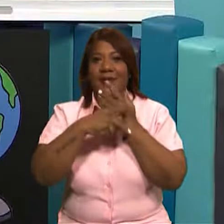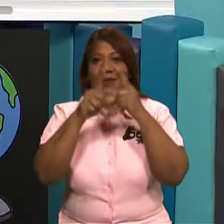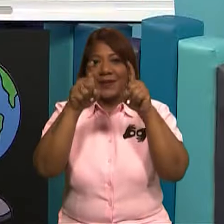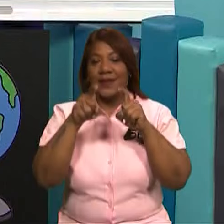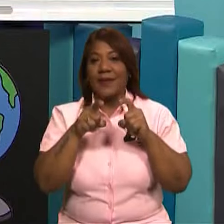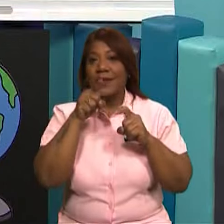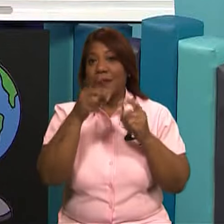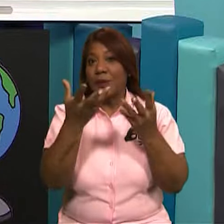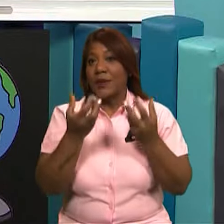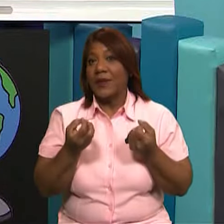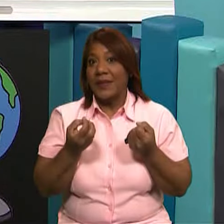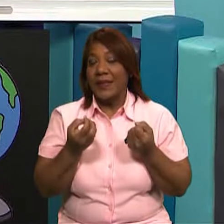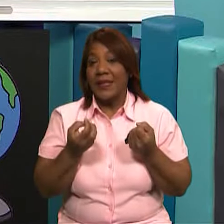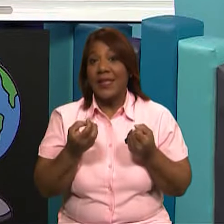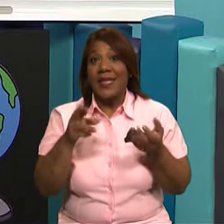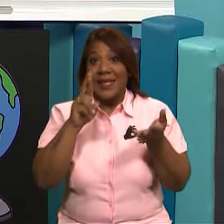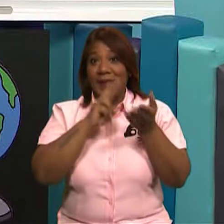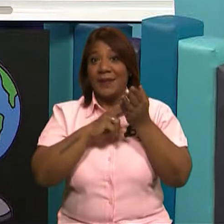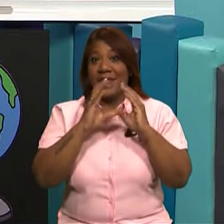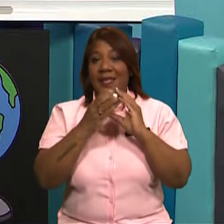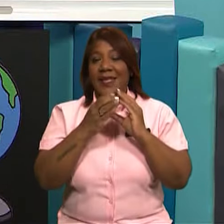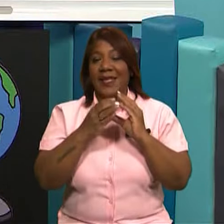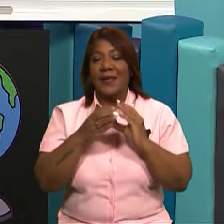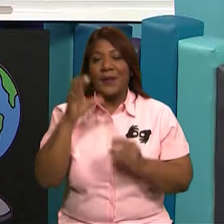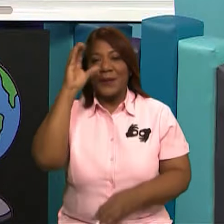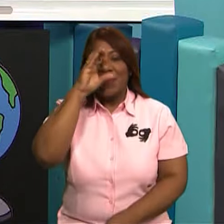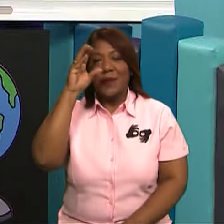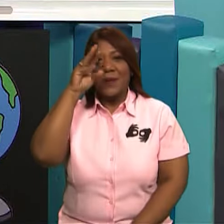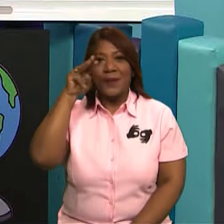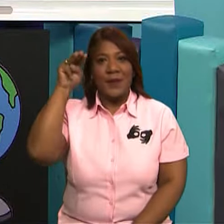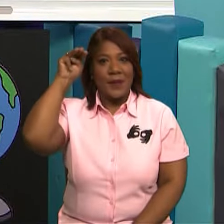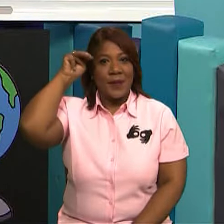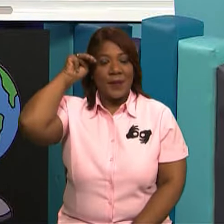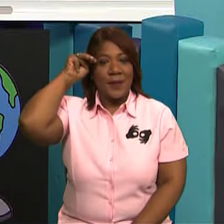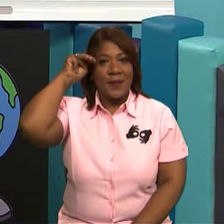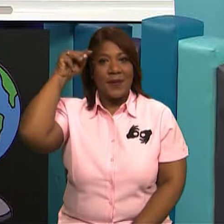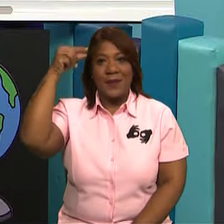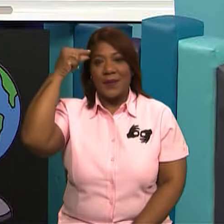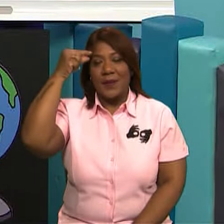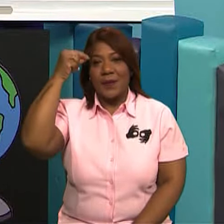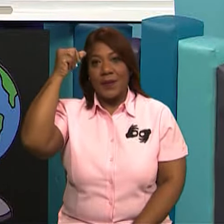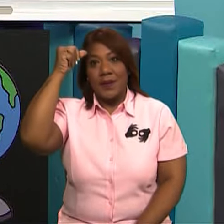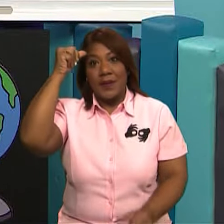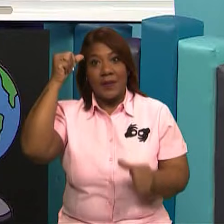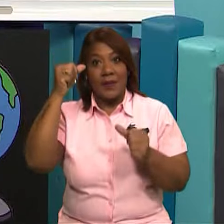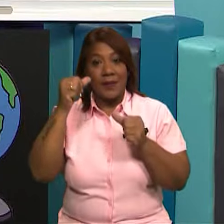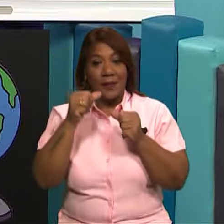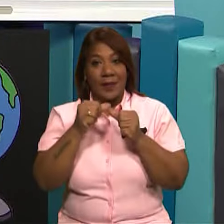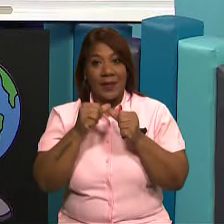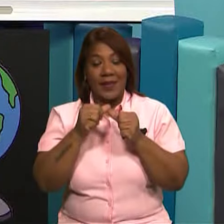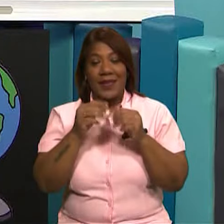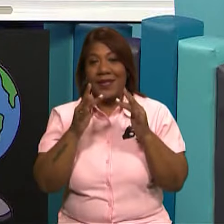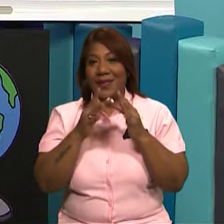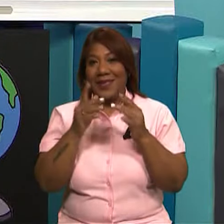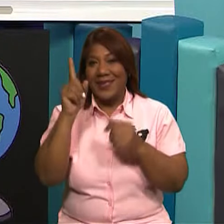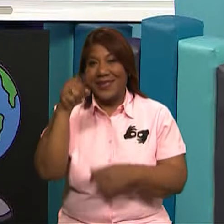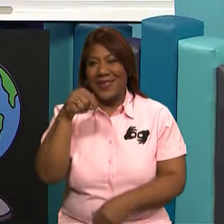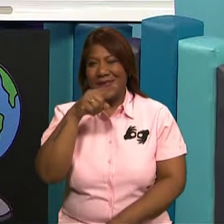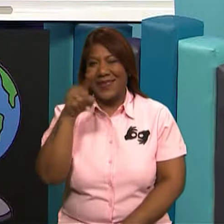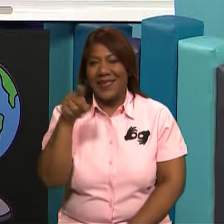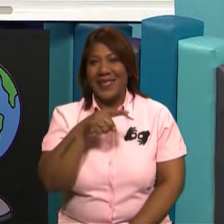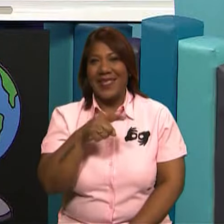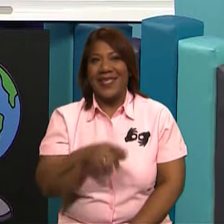proyecto educativo. Si te perdiste de alguna de nuestras clases, puedes revivirla a través de la aplicación de MedCongo. Nos vemos en la próxima.